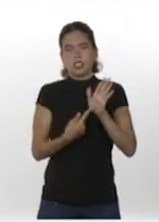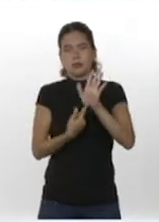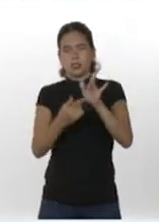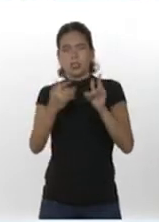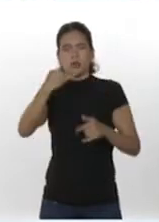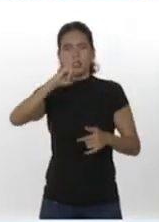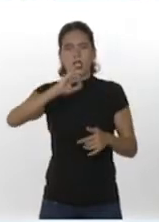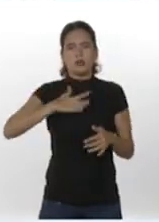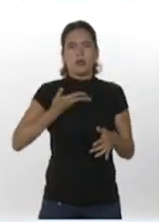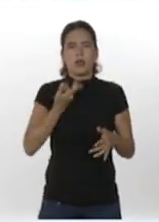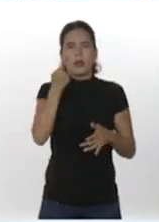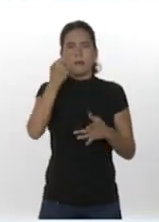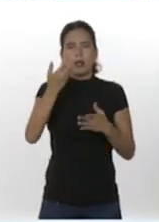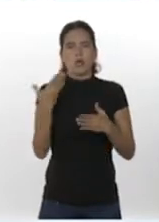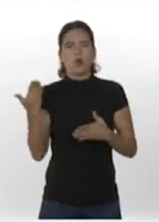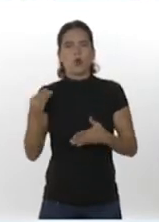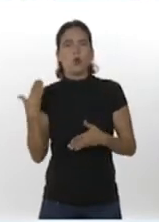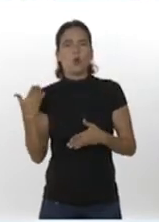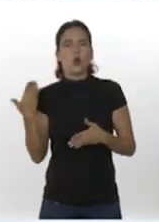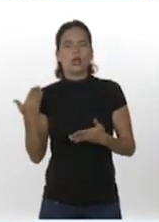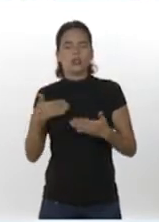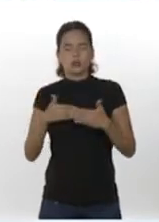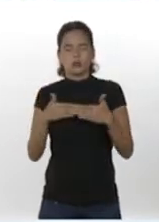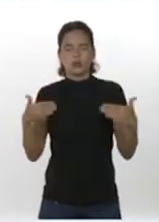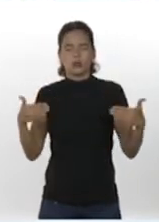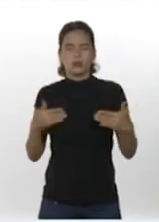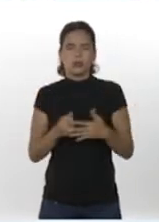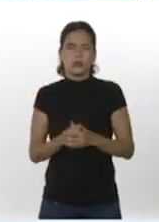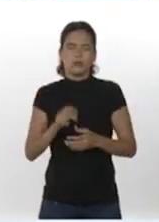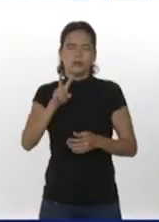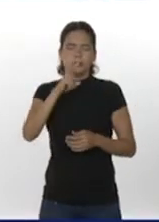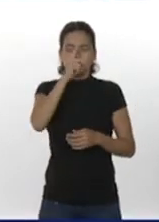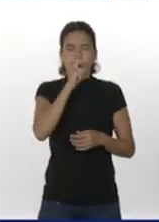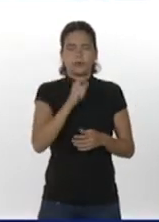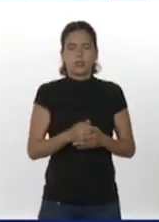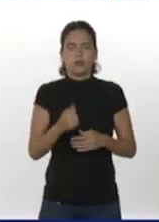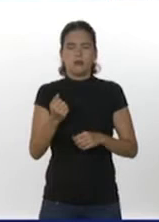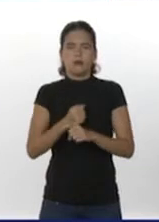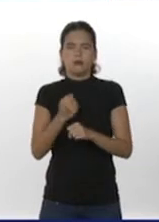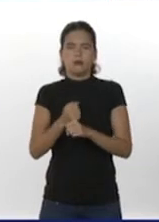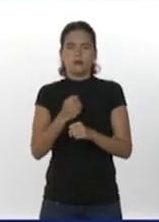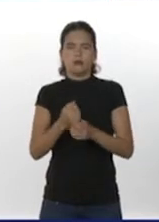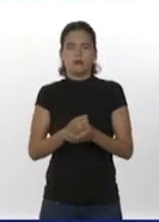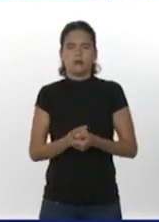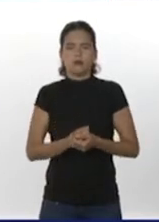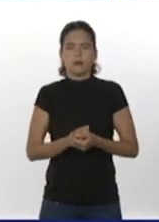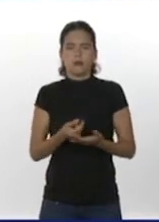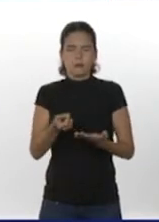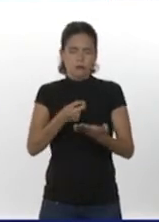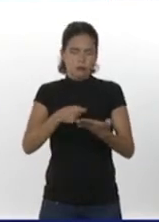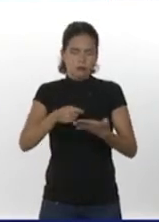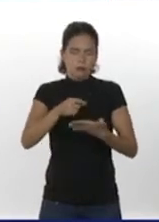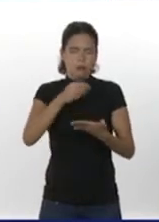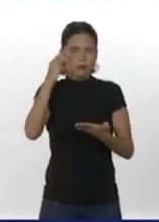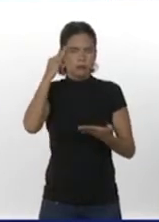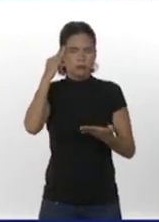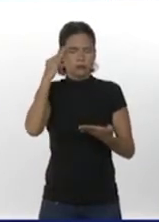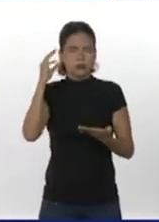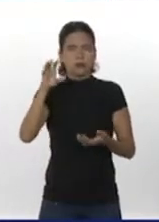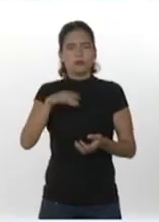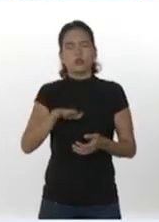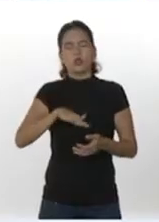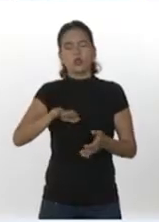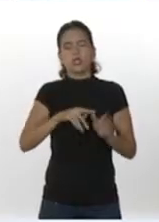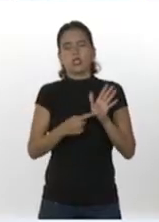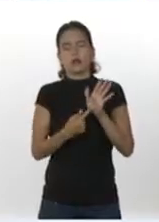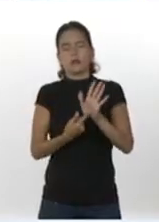allí pueden visualizar cuáles son esos límites. En segundo año vamos a estar trabajando con un mapa mental donde representen